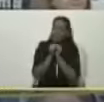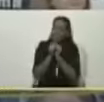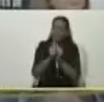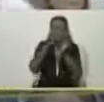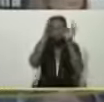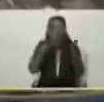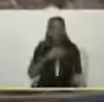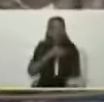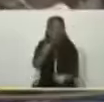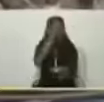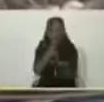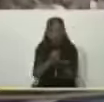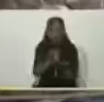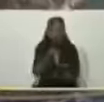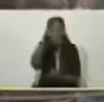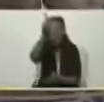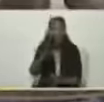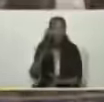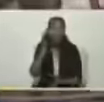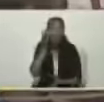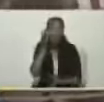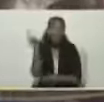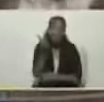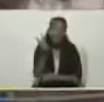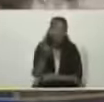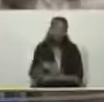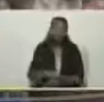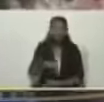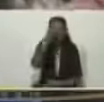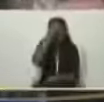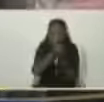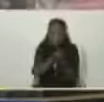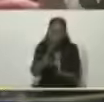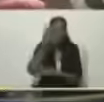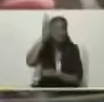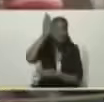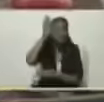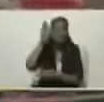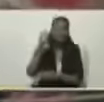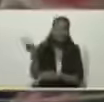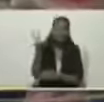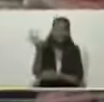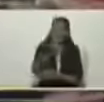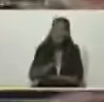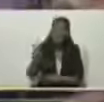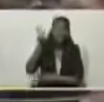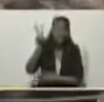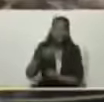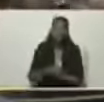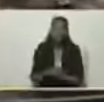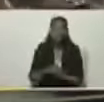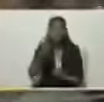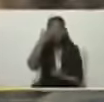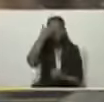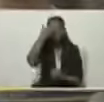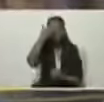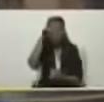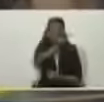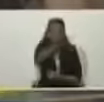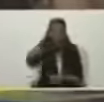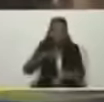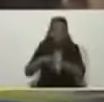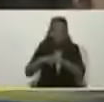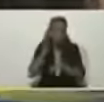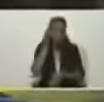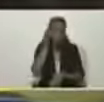Tengo fe en la mujer venezolana. Tengo fe en el futuro de Venezuela. Y sé, mujeres,